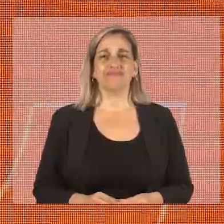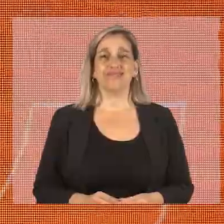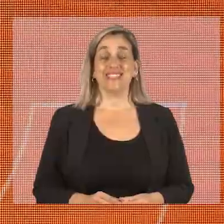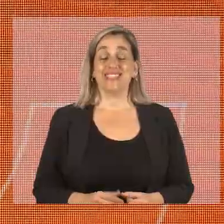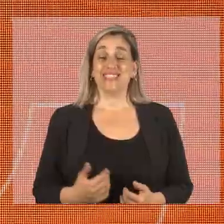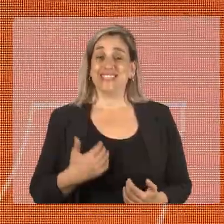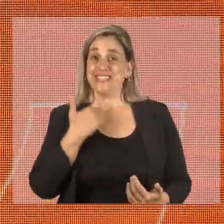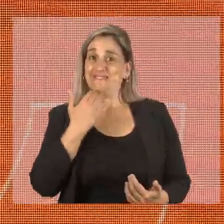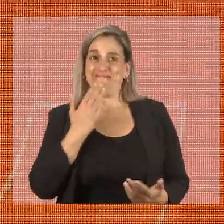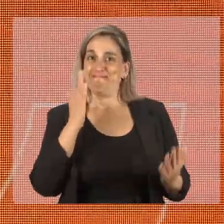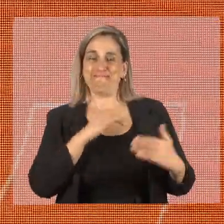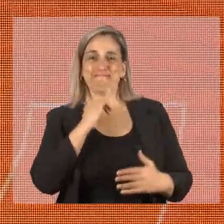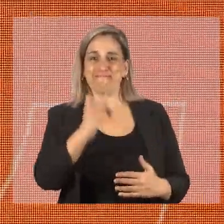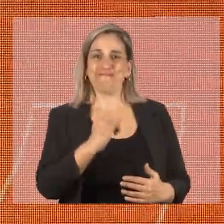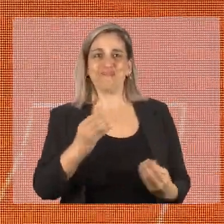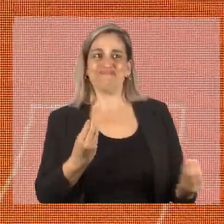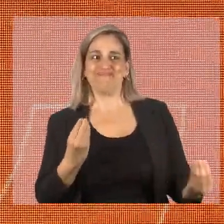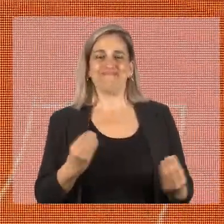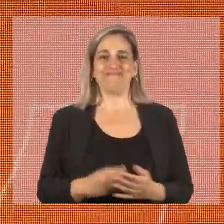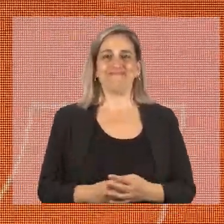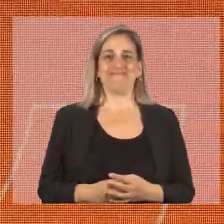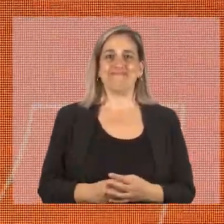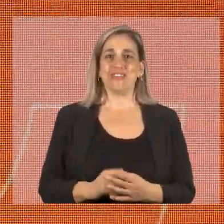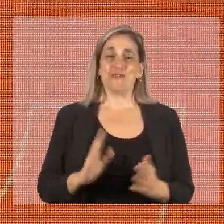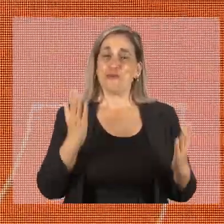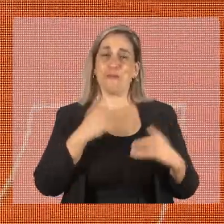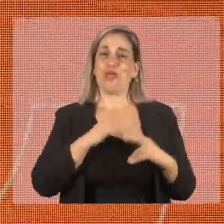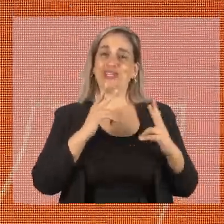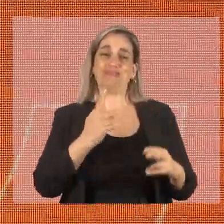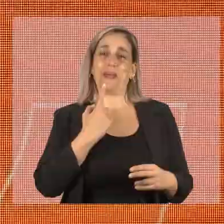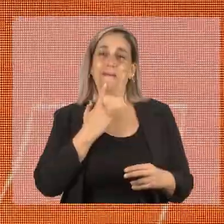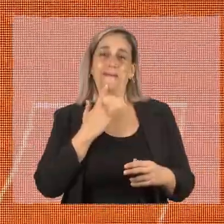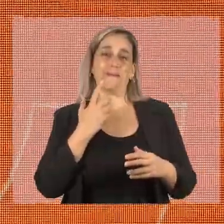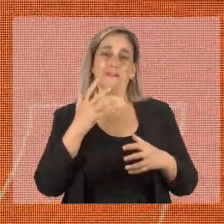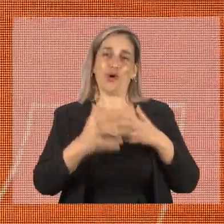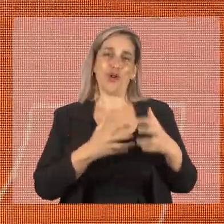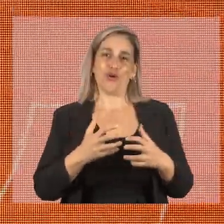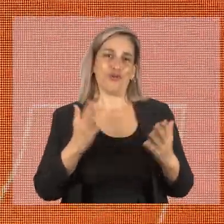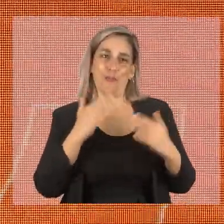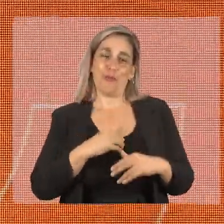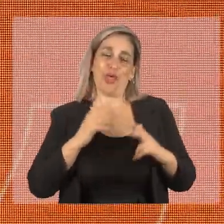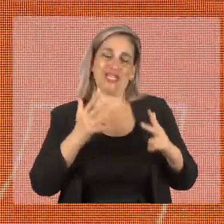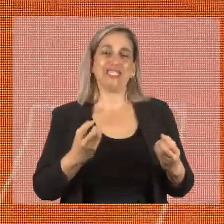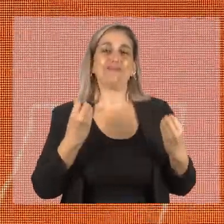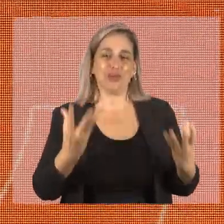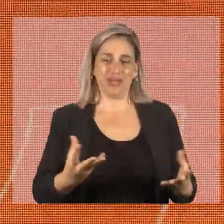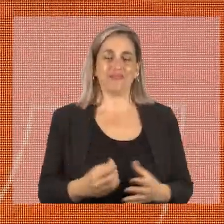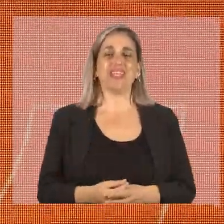Y no puedo contarte. No participo de política partidaria. Porque en